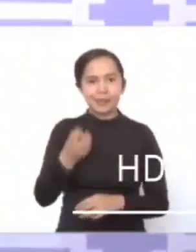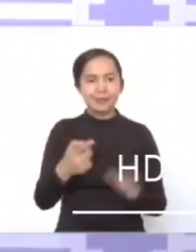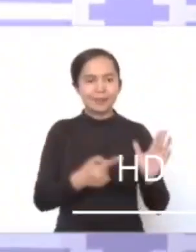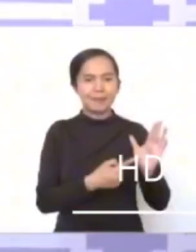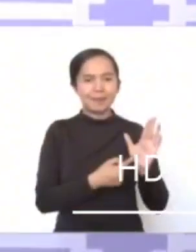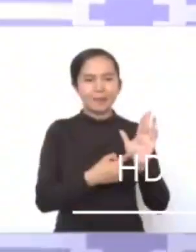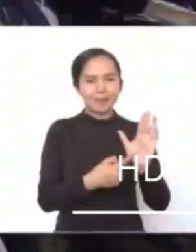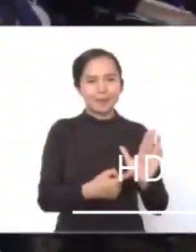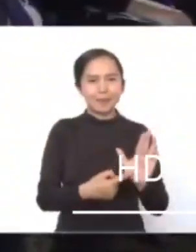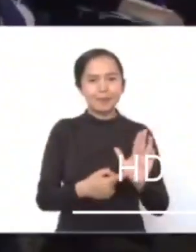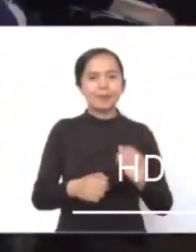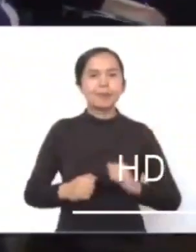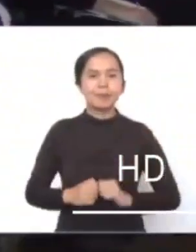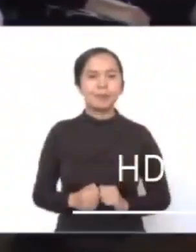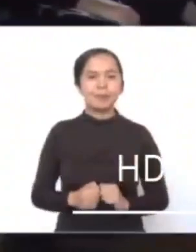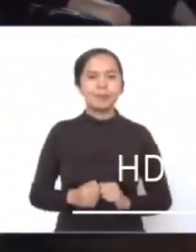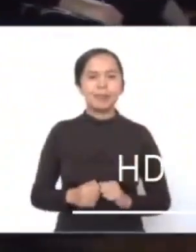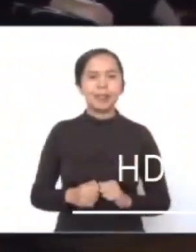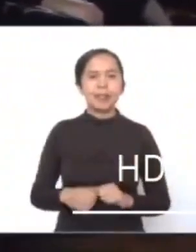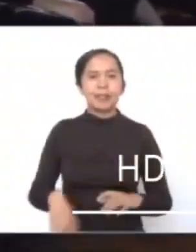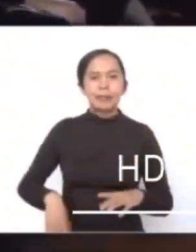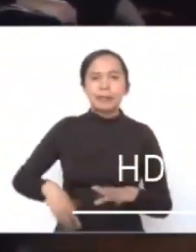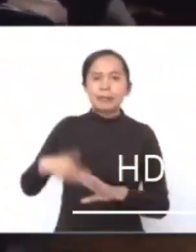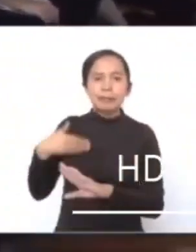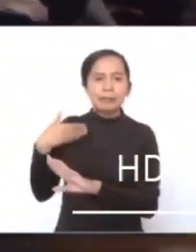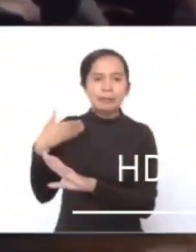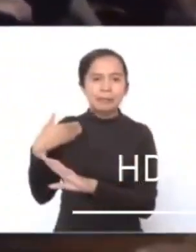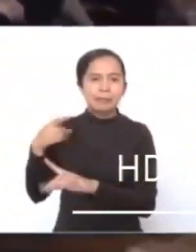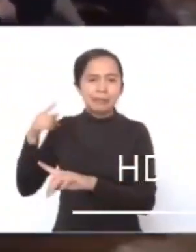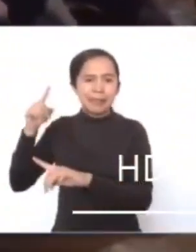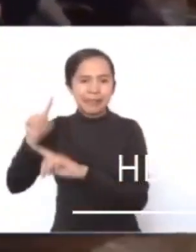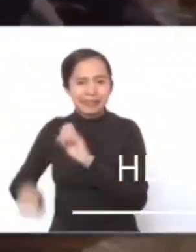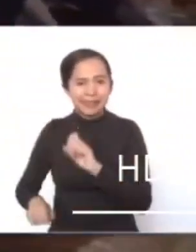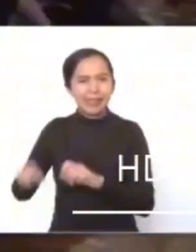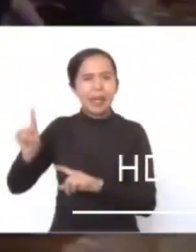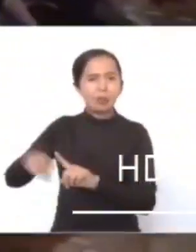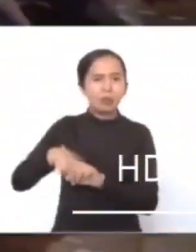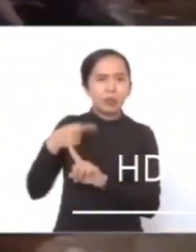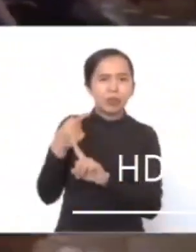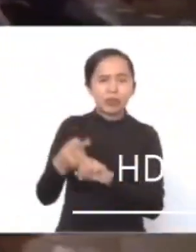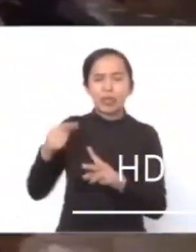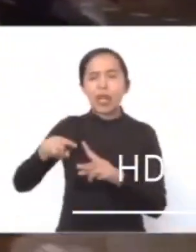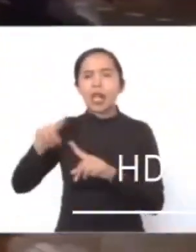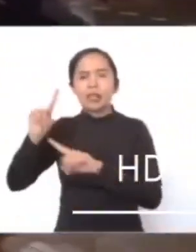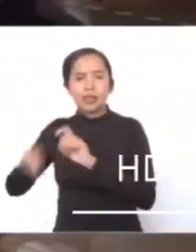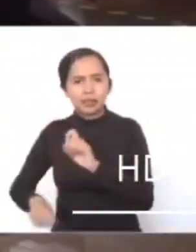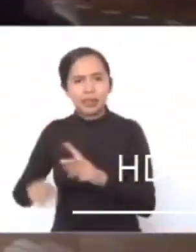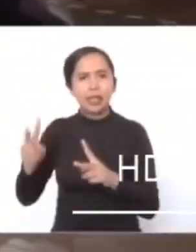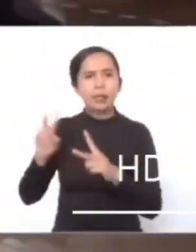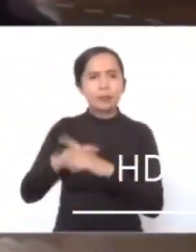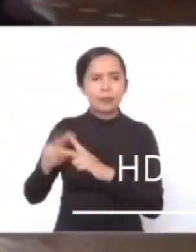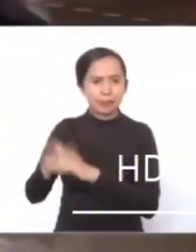violación, es una campaña contra la agresión, es una campaña contra la violencia,